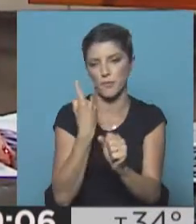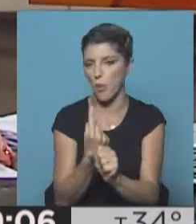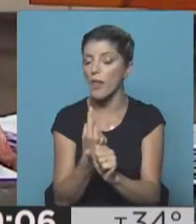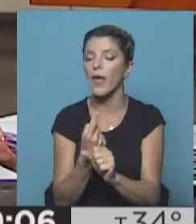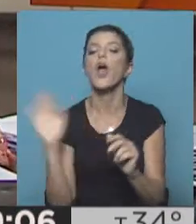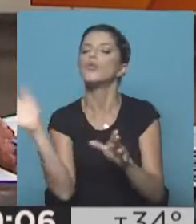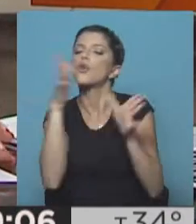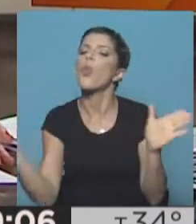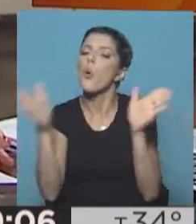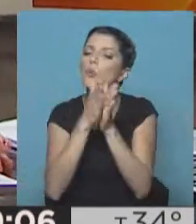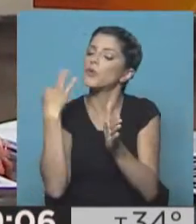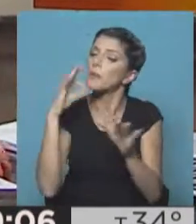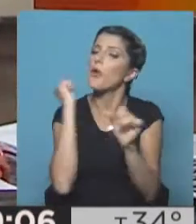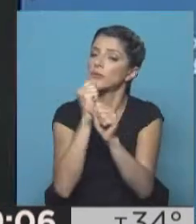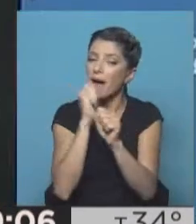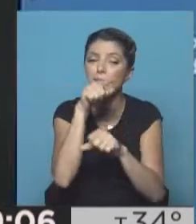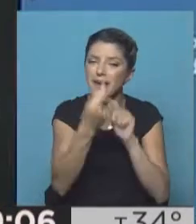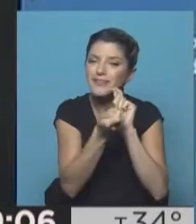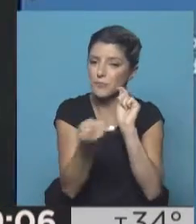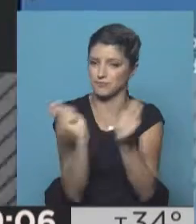trabajar juntos para revertir esta cifra.